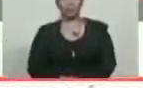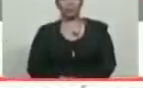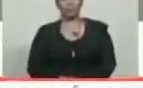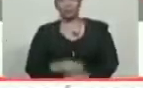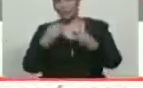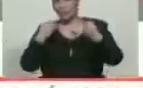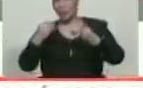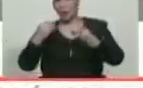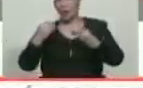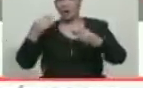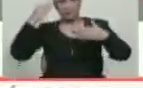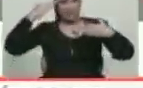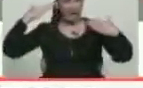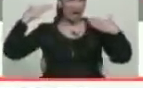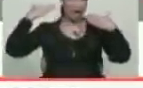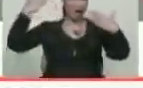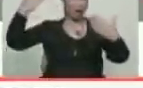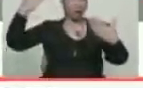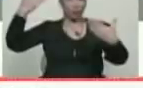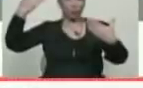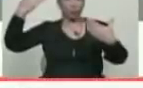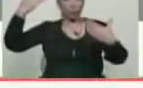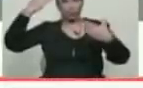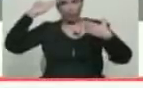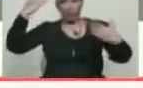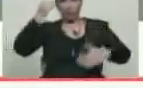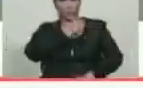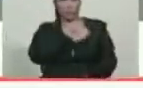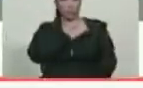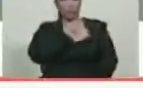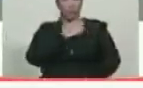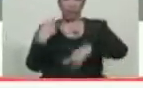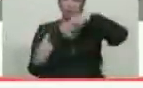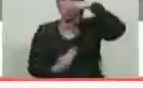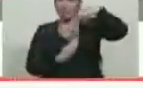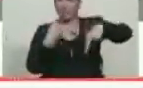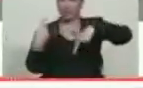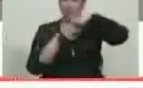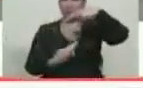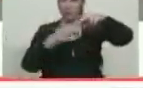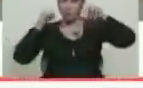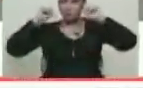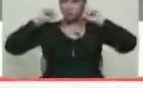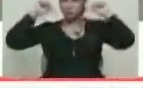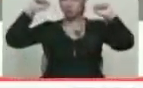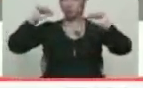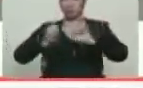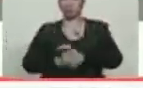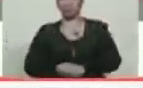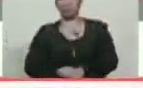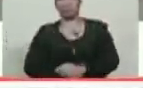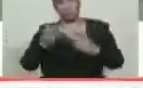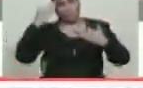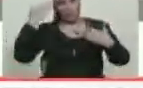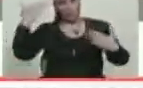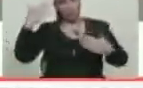Vamos a mandarle un saludo desde aquí. ¡Saludo solidario! ¡Arriba la mano! ¡Arriba, arriba, arriba, arriba, arriba!